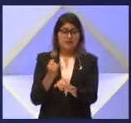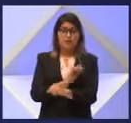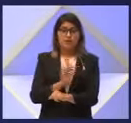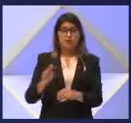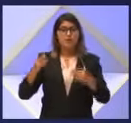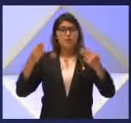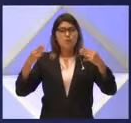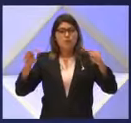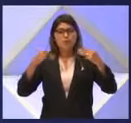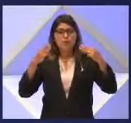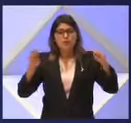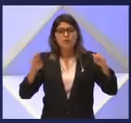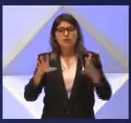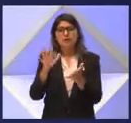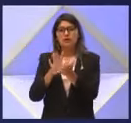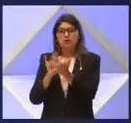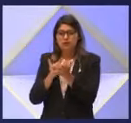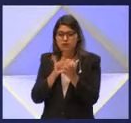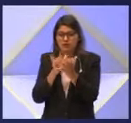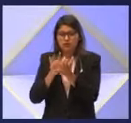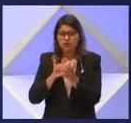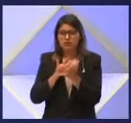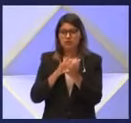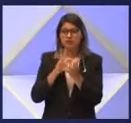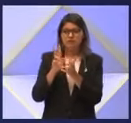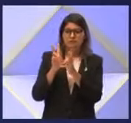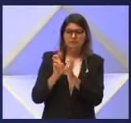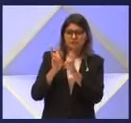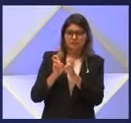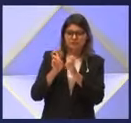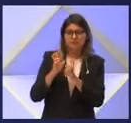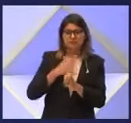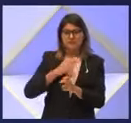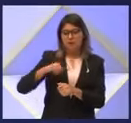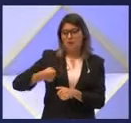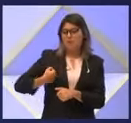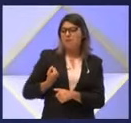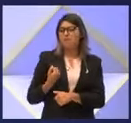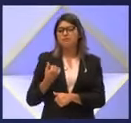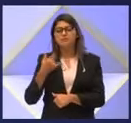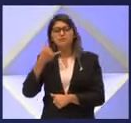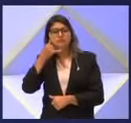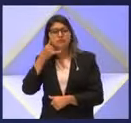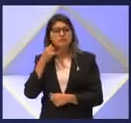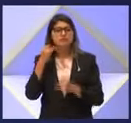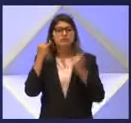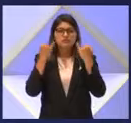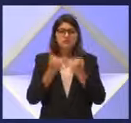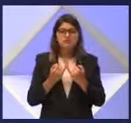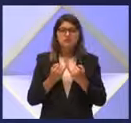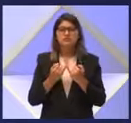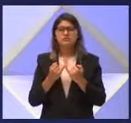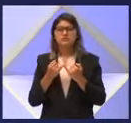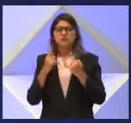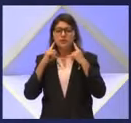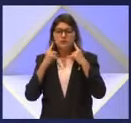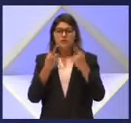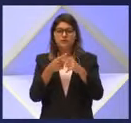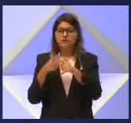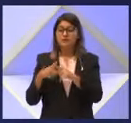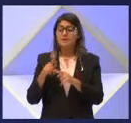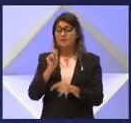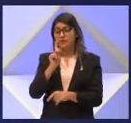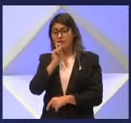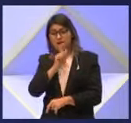móviles pero también a nivel del desarrollo del conocimiento poder trabajar de manera colaborativa con